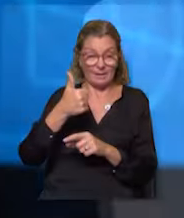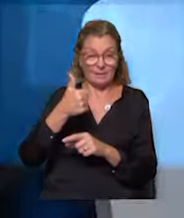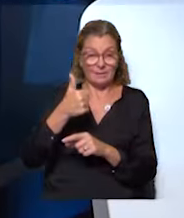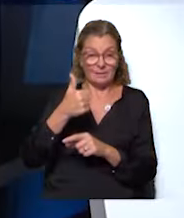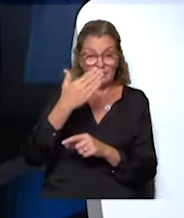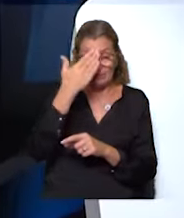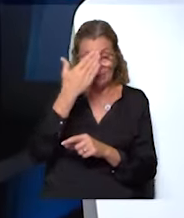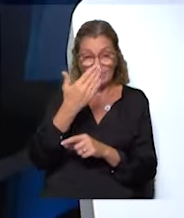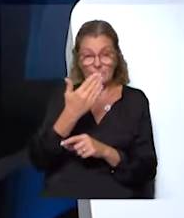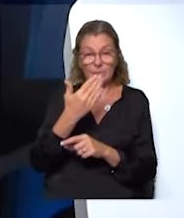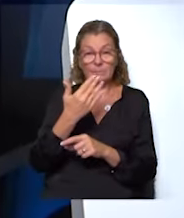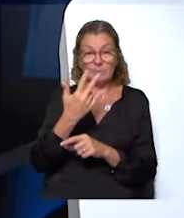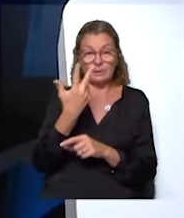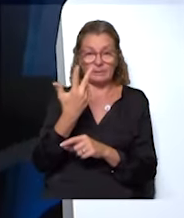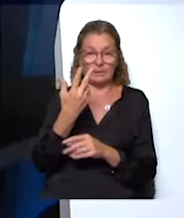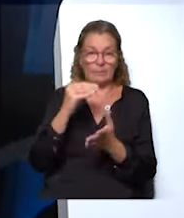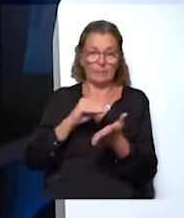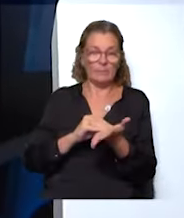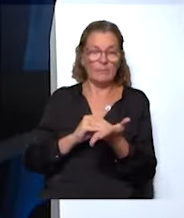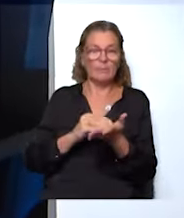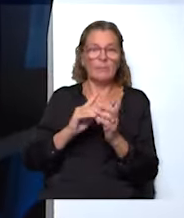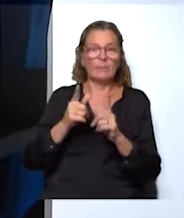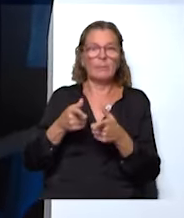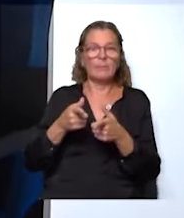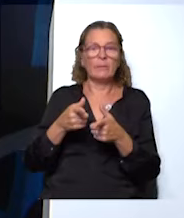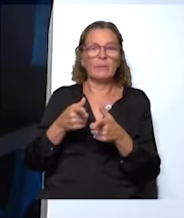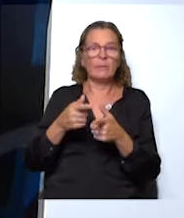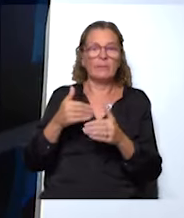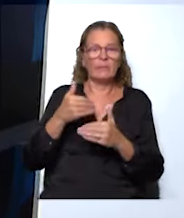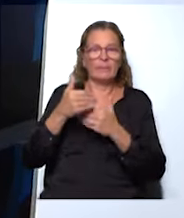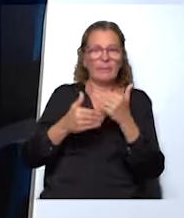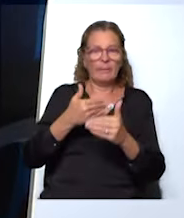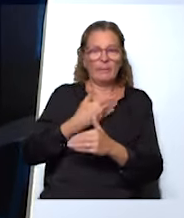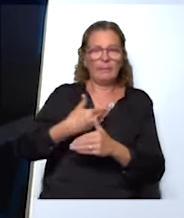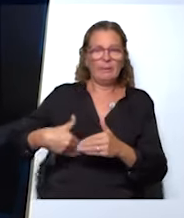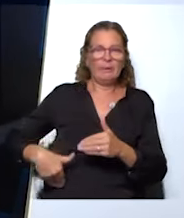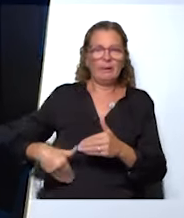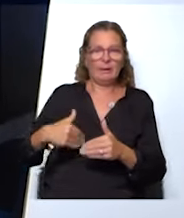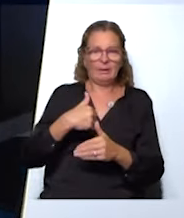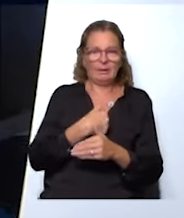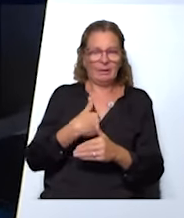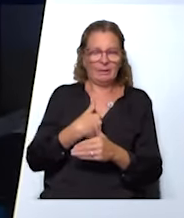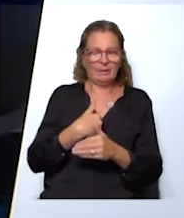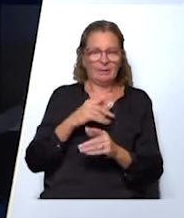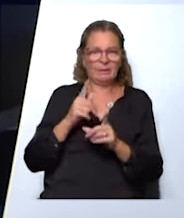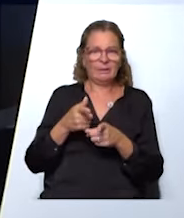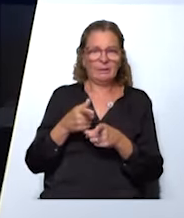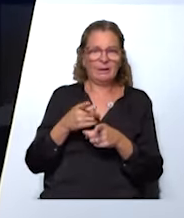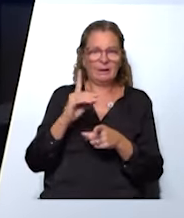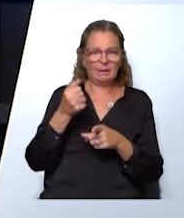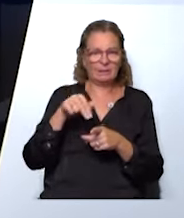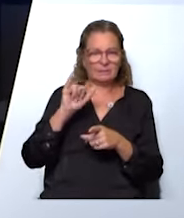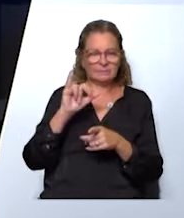del frente amplio en las tres instancias como lo que fue Durante los gobiernos el rol que jugó